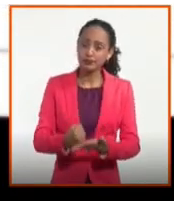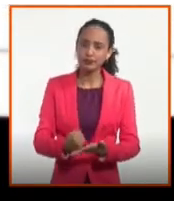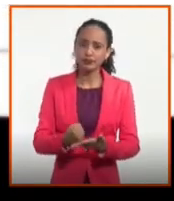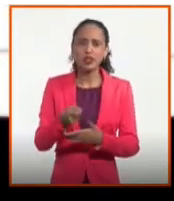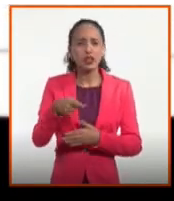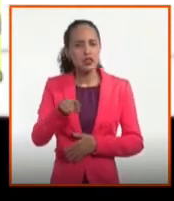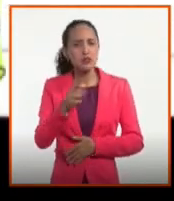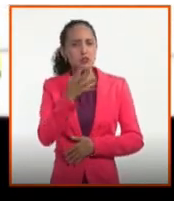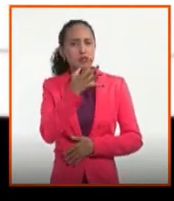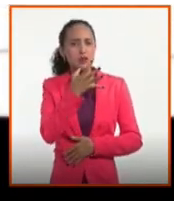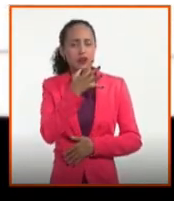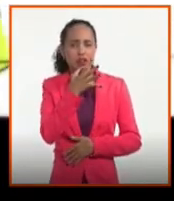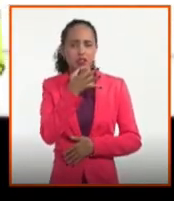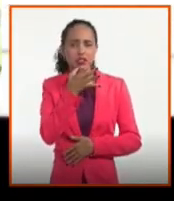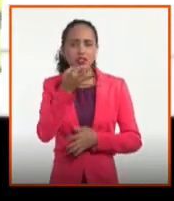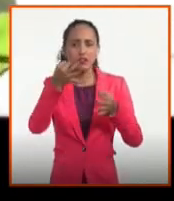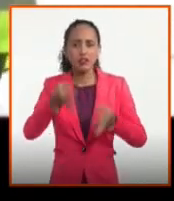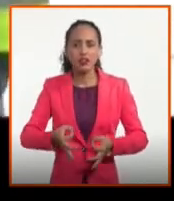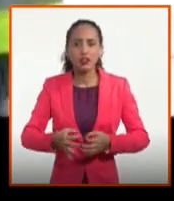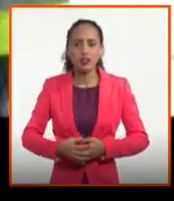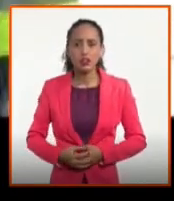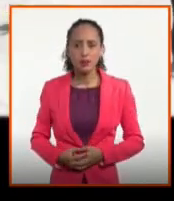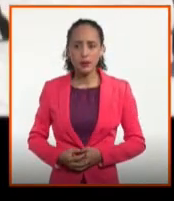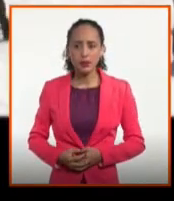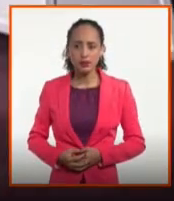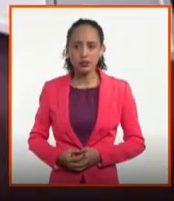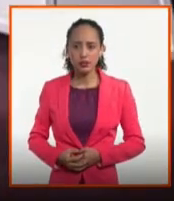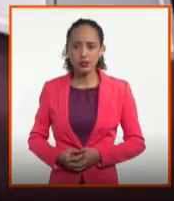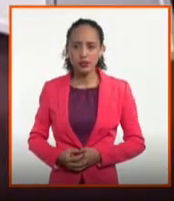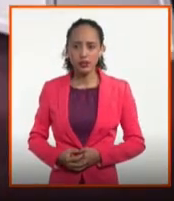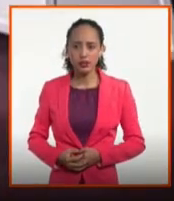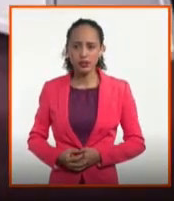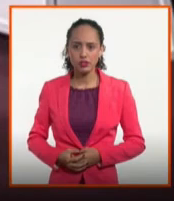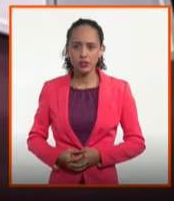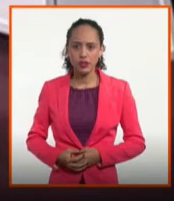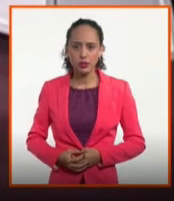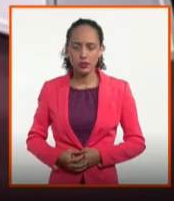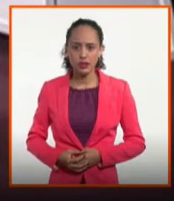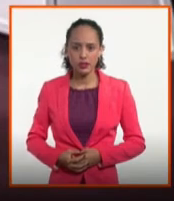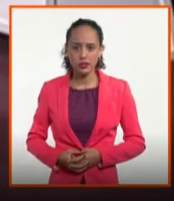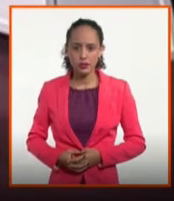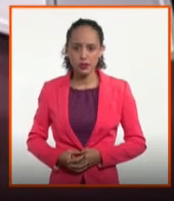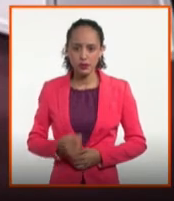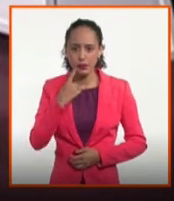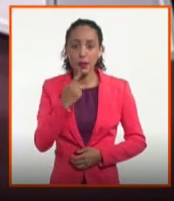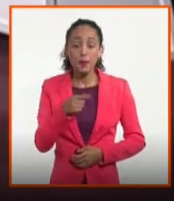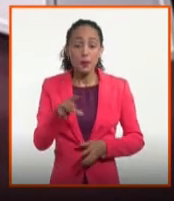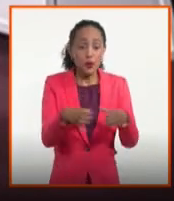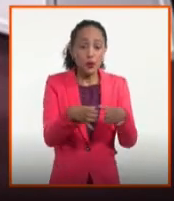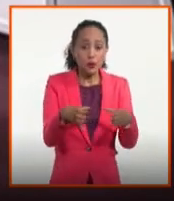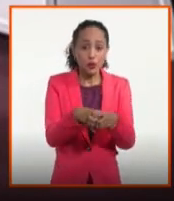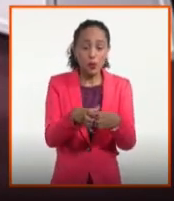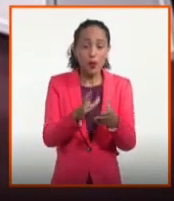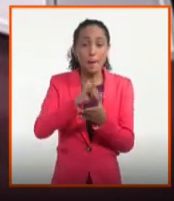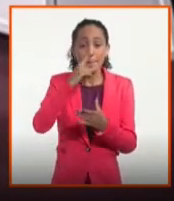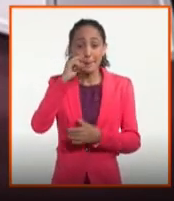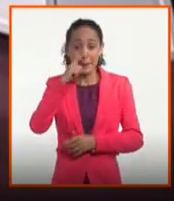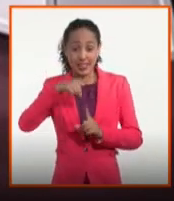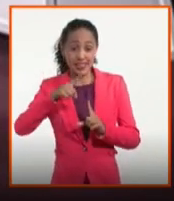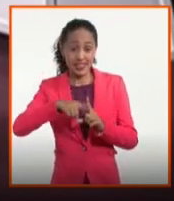de verdad de sentir más el mini me ayuda a apoyar nuevamente ese traslado que las tropas de mini en asegurando todo lo que se hizo